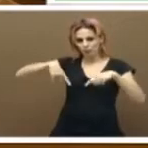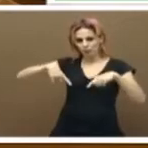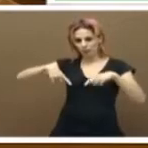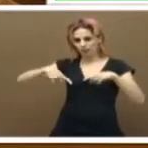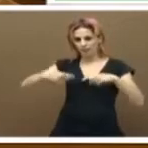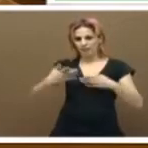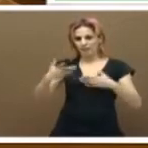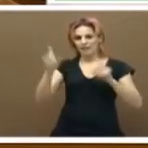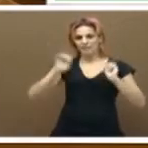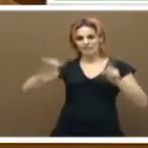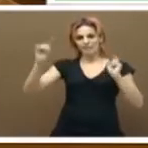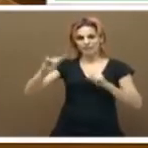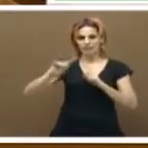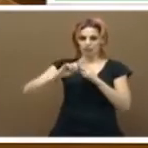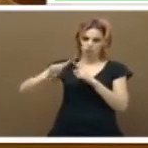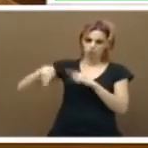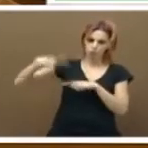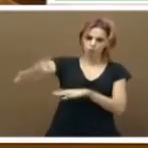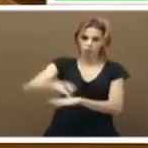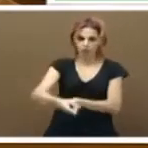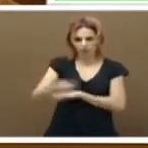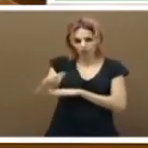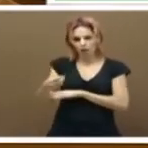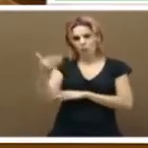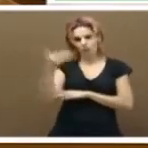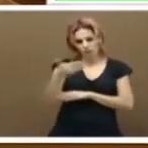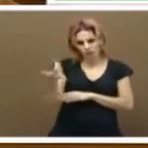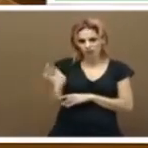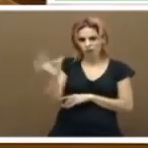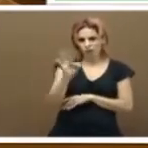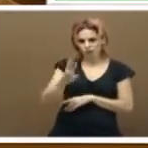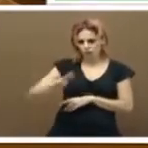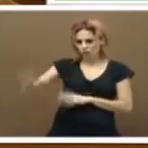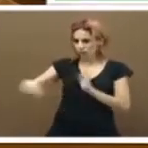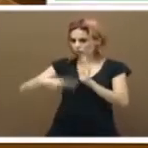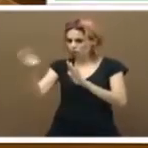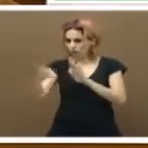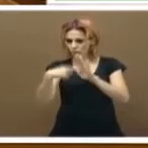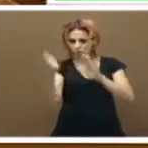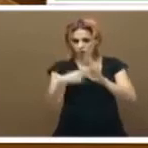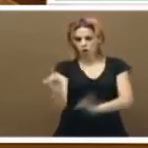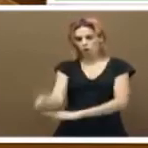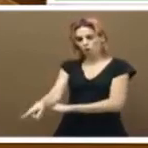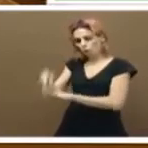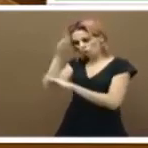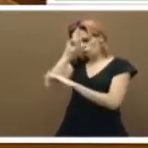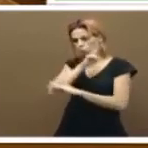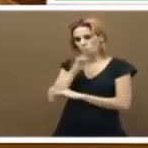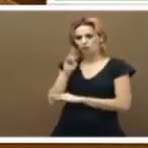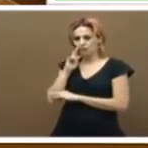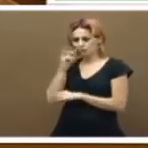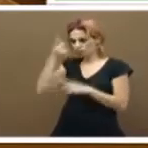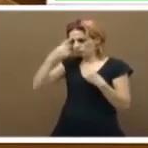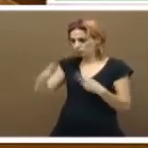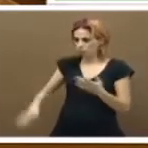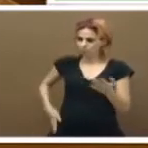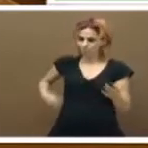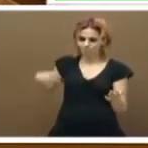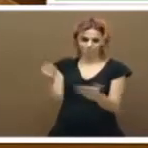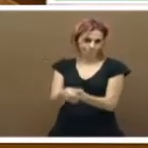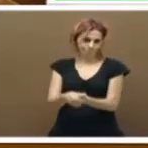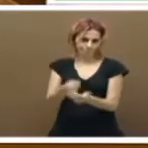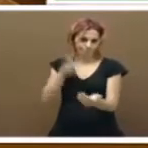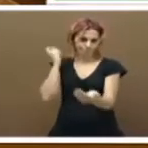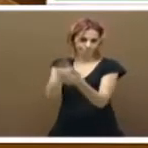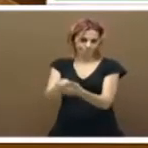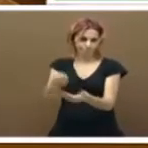enseñanza posobligatoria y bachillerato y formación profesional, obligando a los padres a asumir este gasto